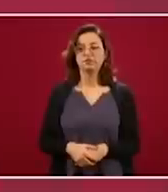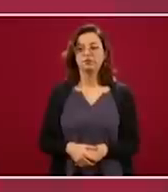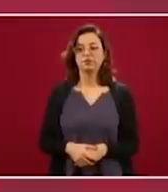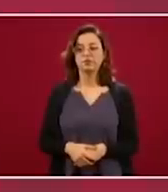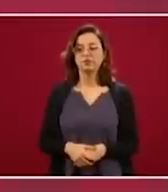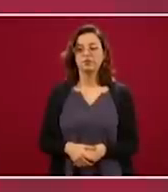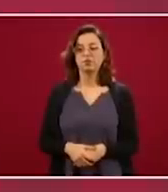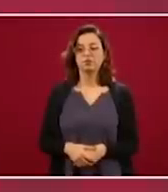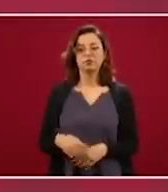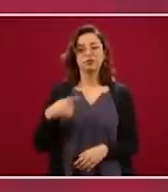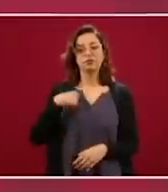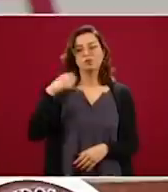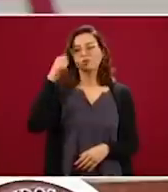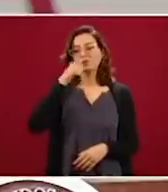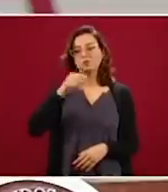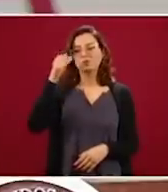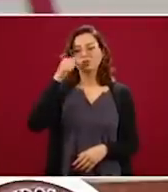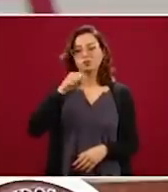siempre recuerdo